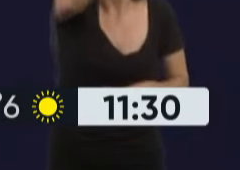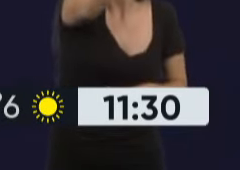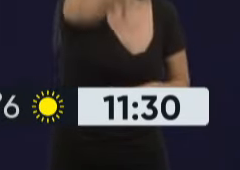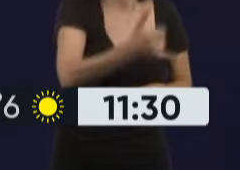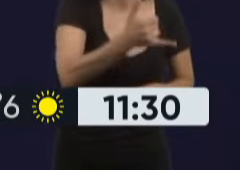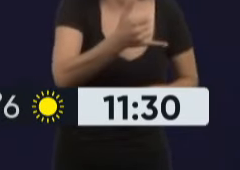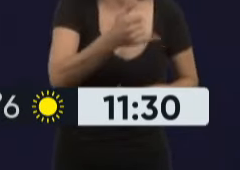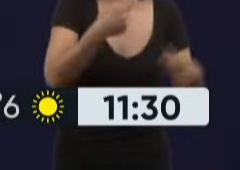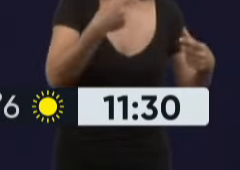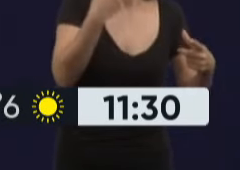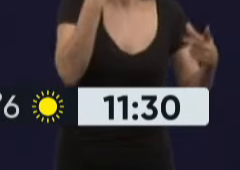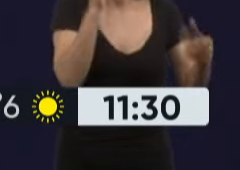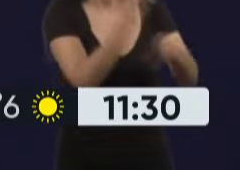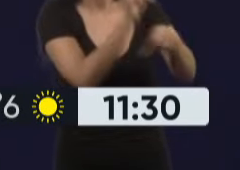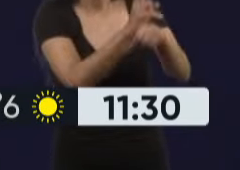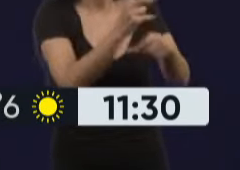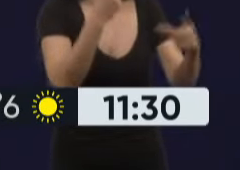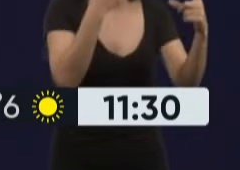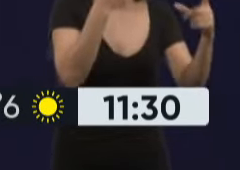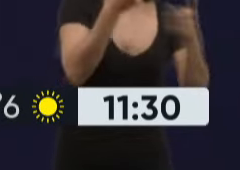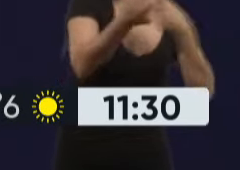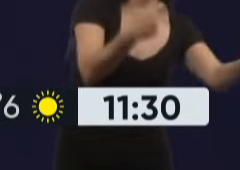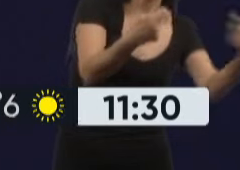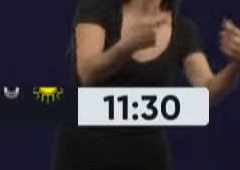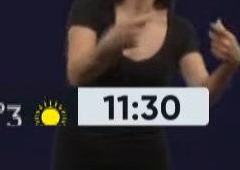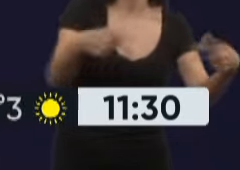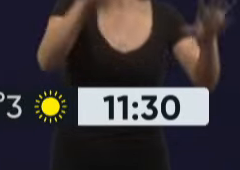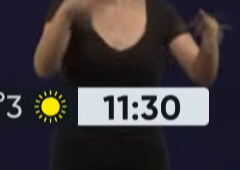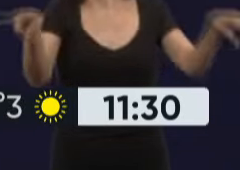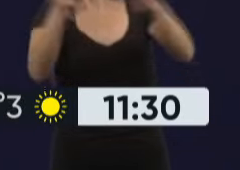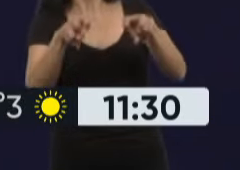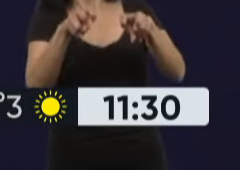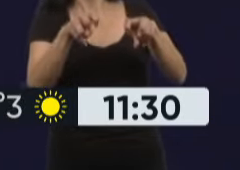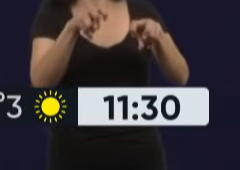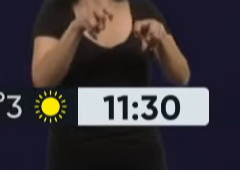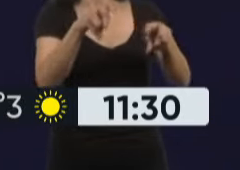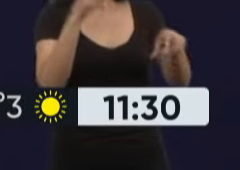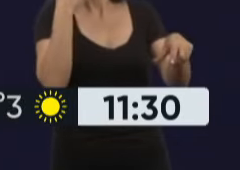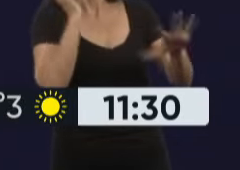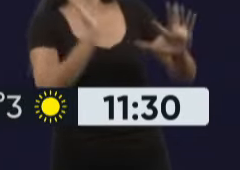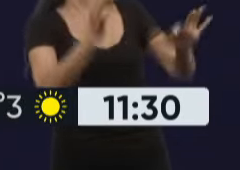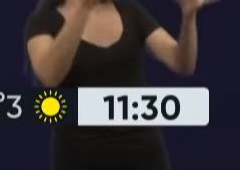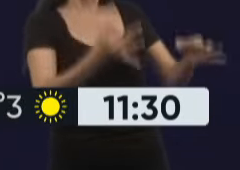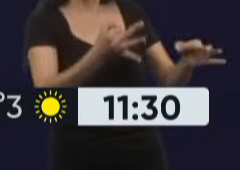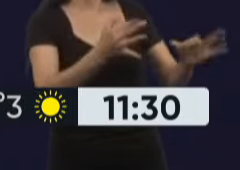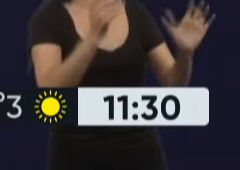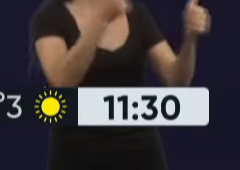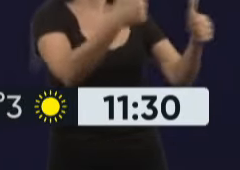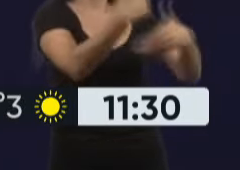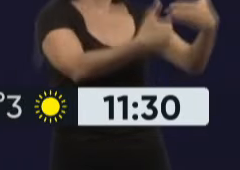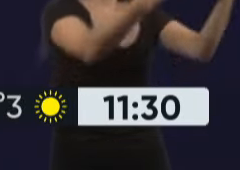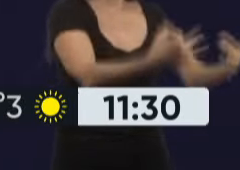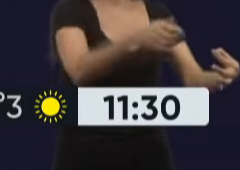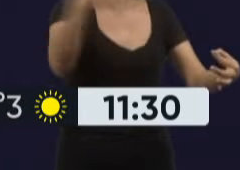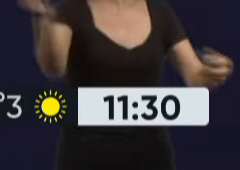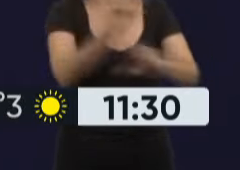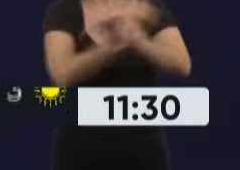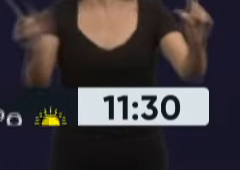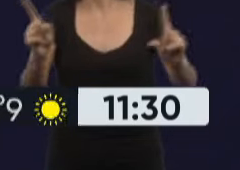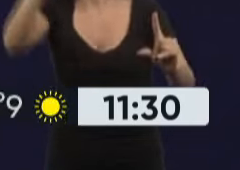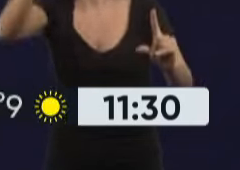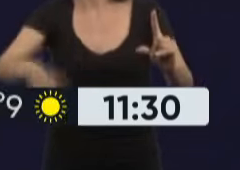efectivamente les va a ir muy bien y las que no lo tengan van a empezar a tener problemas financieros serios Entonces yo creo